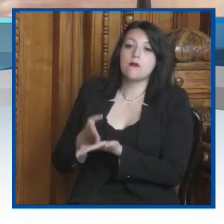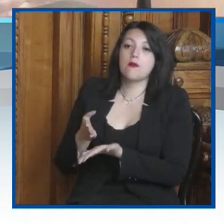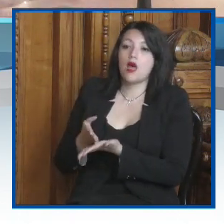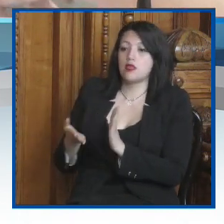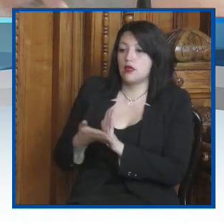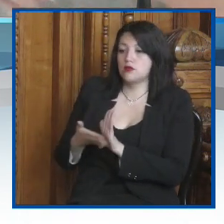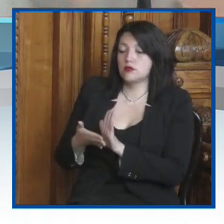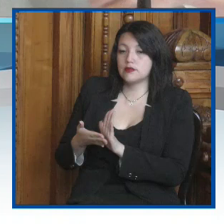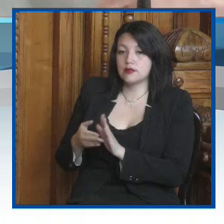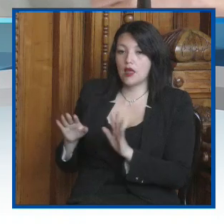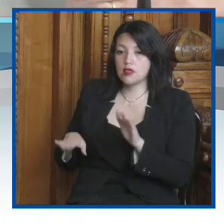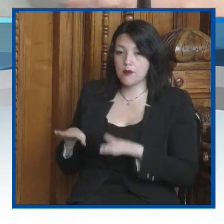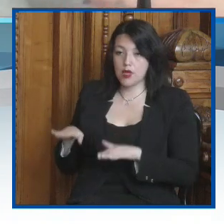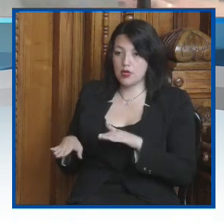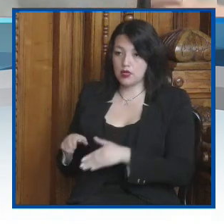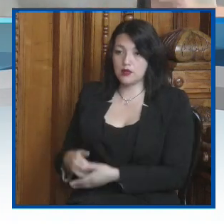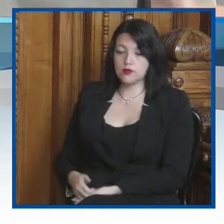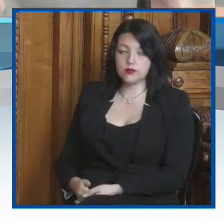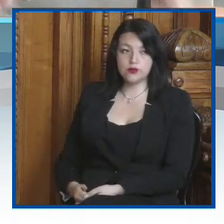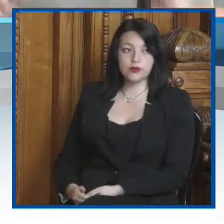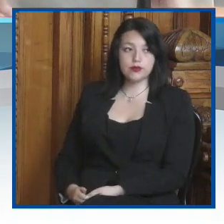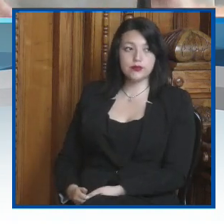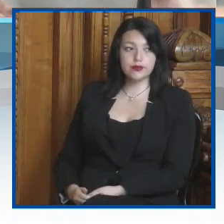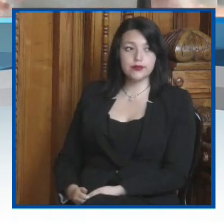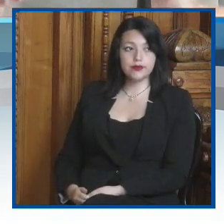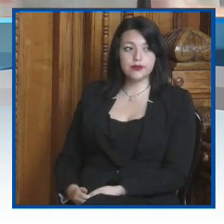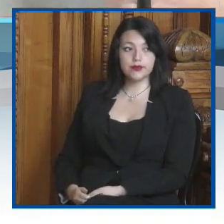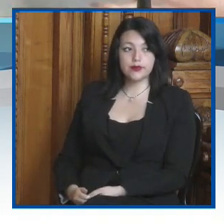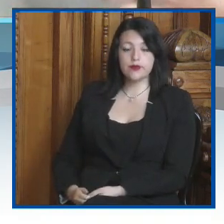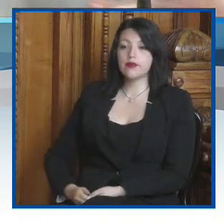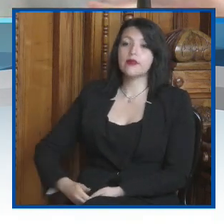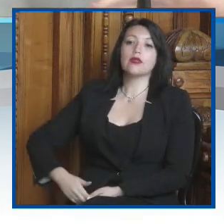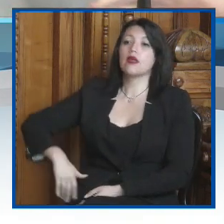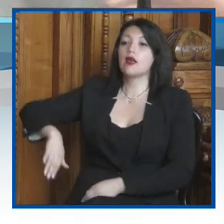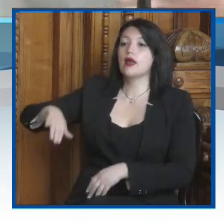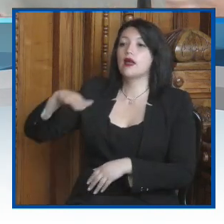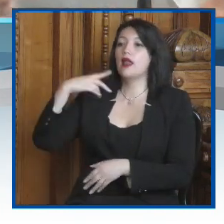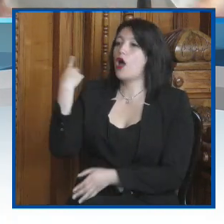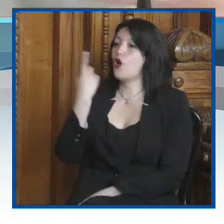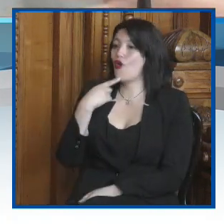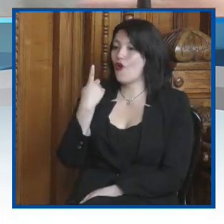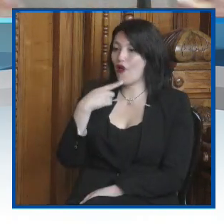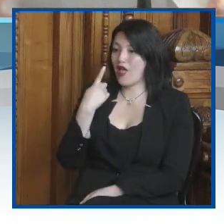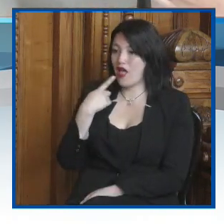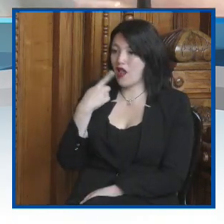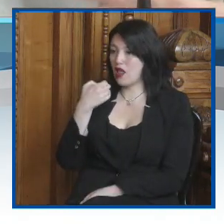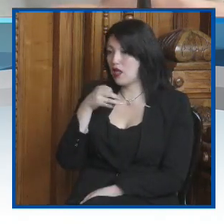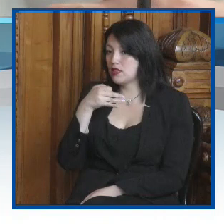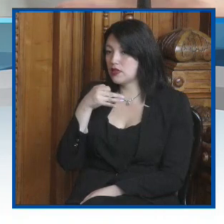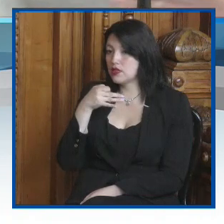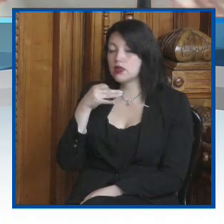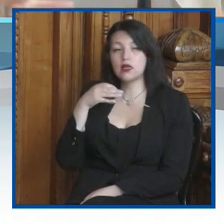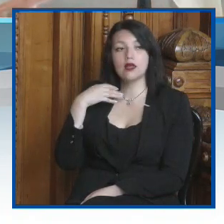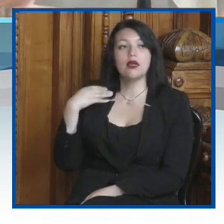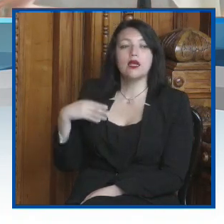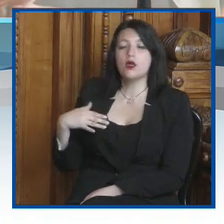penal, y viceversa. Entonces, la realidad es muy fuerte en las dos etapas